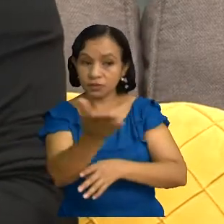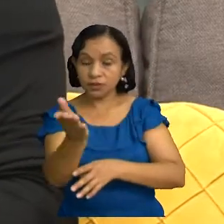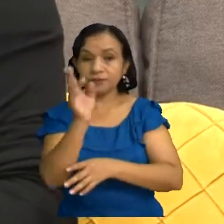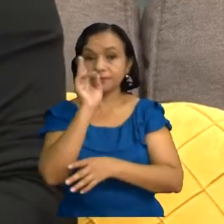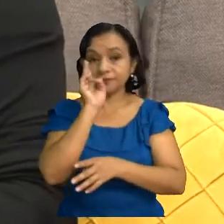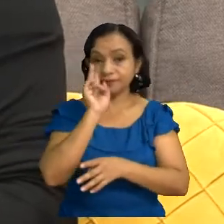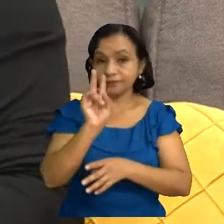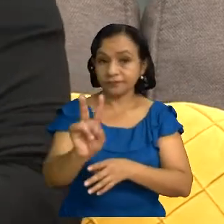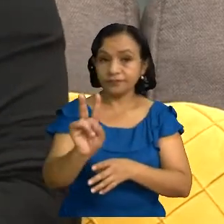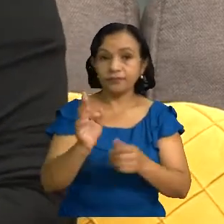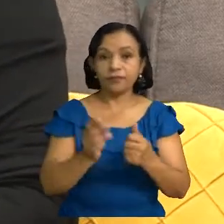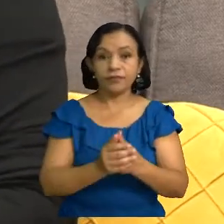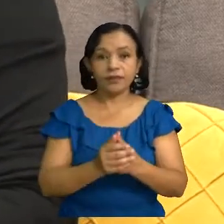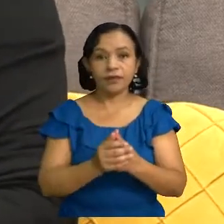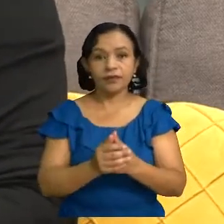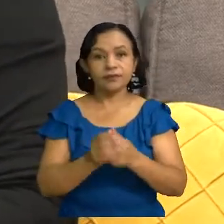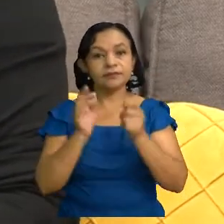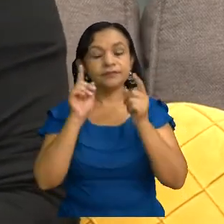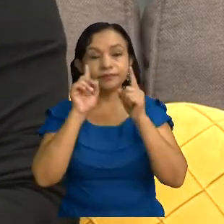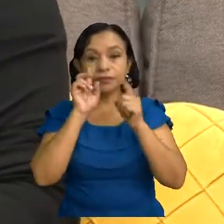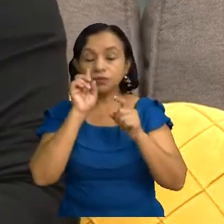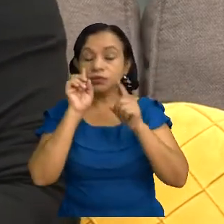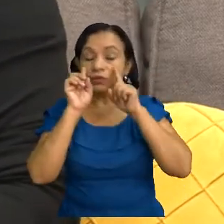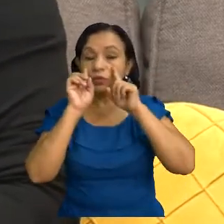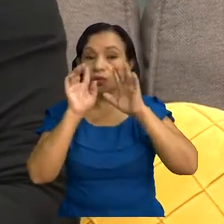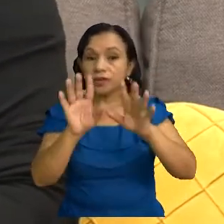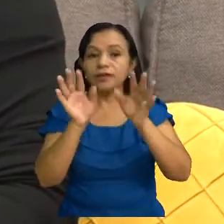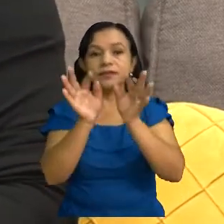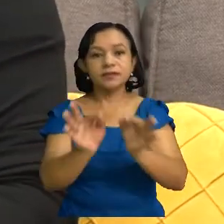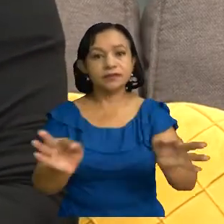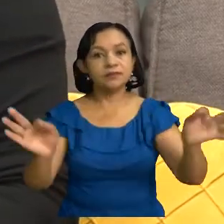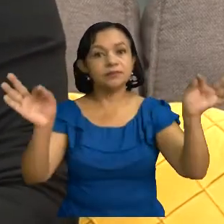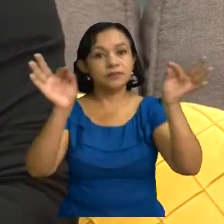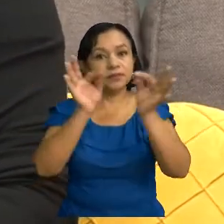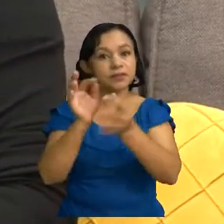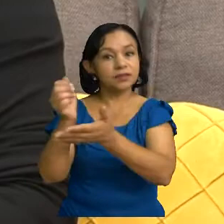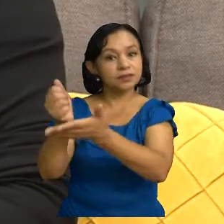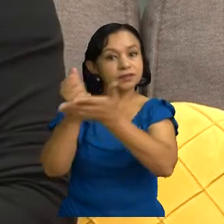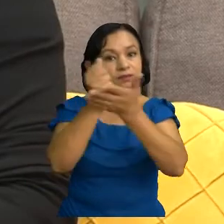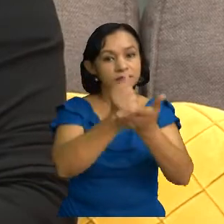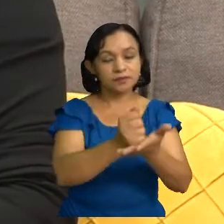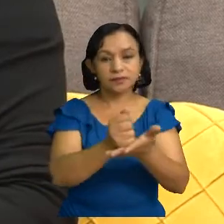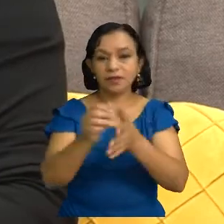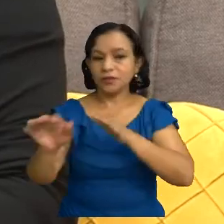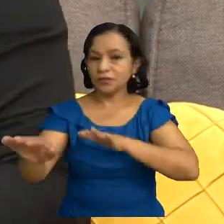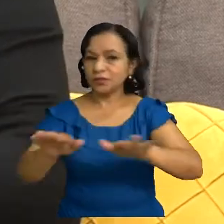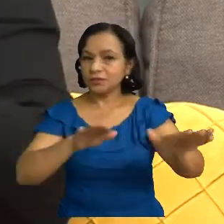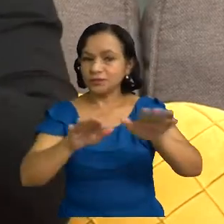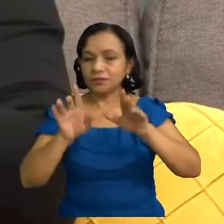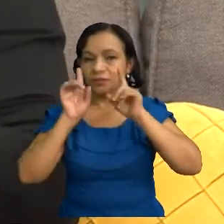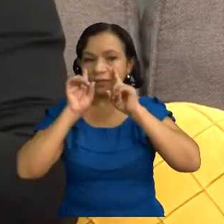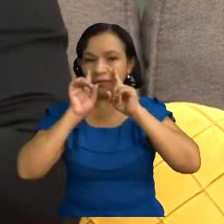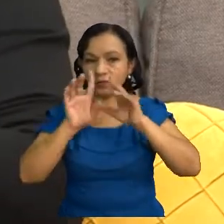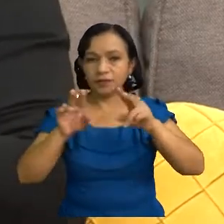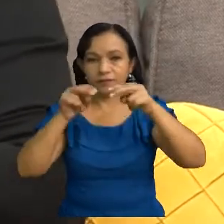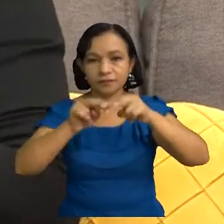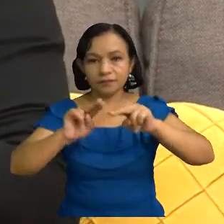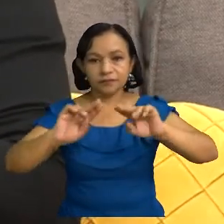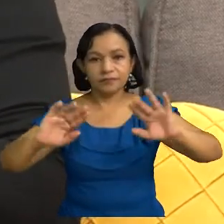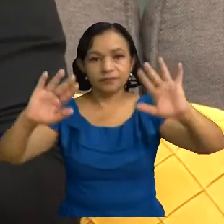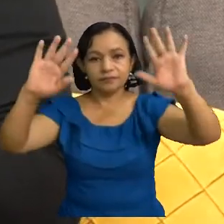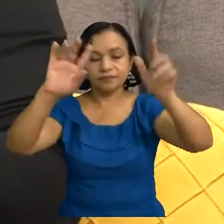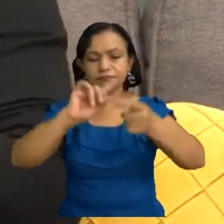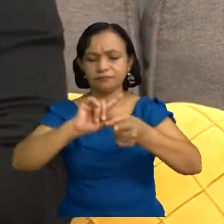de qué es rentable estar conservando verdad entonces no vamos a lograr esta conservación pero ahí donde le venimos dando